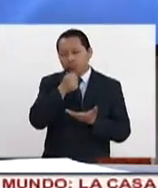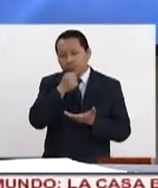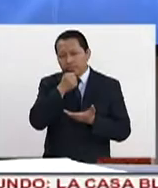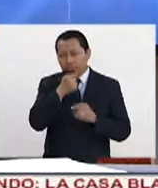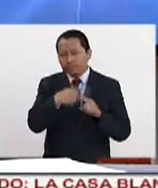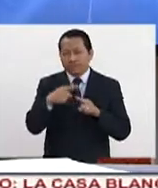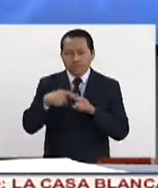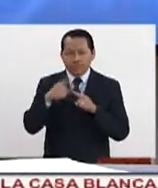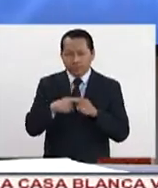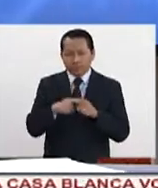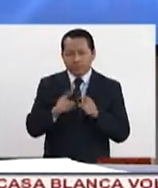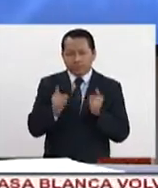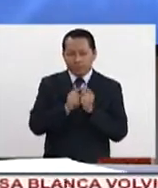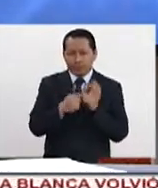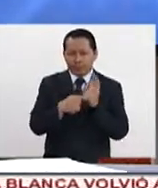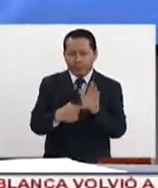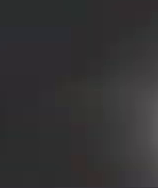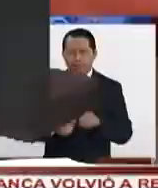parte de este encuentro.